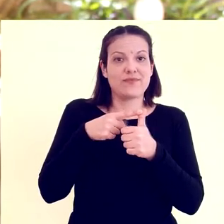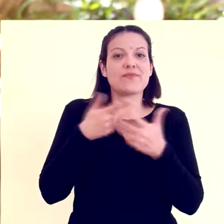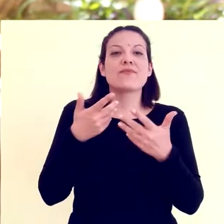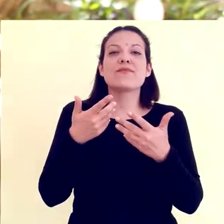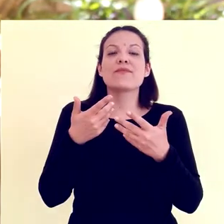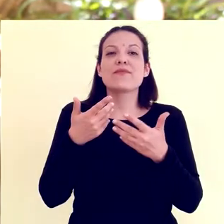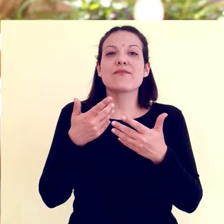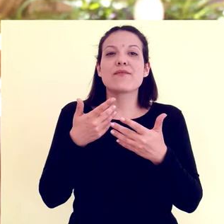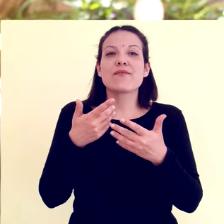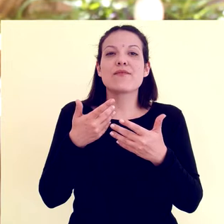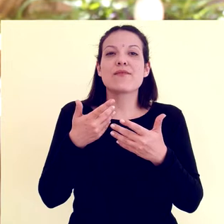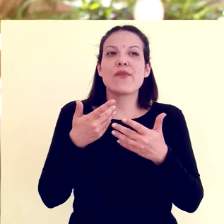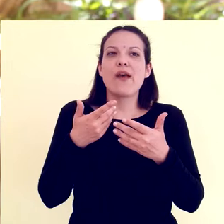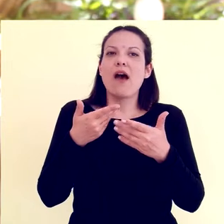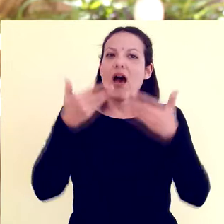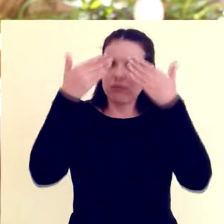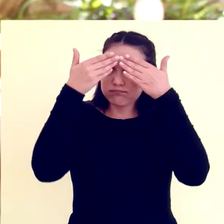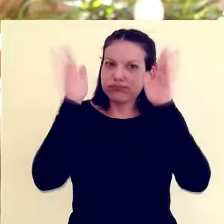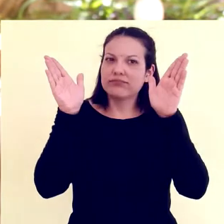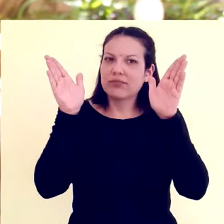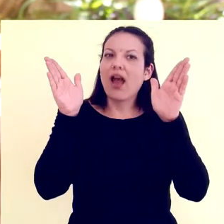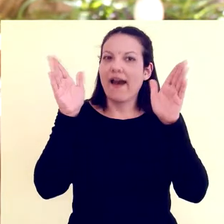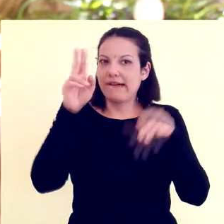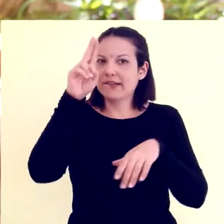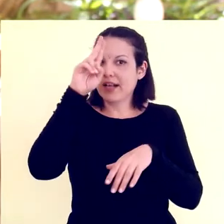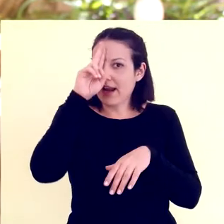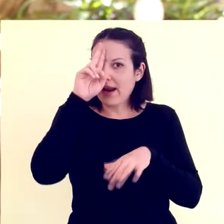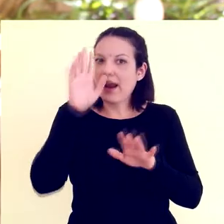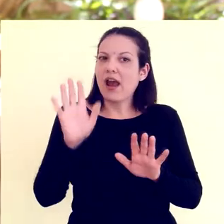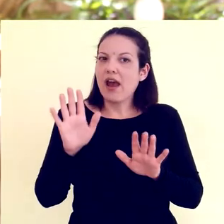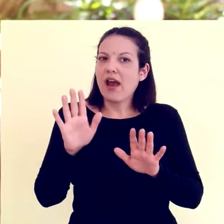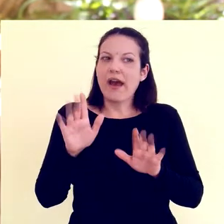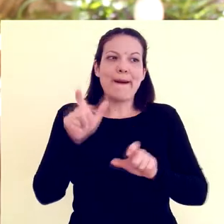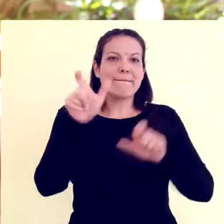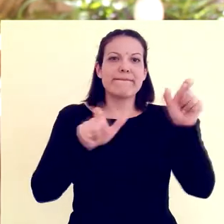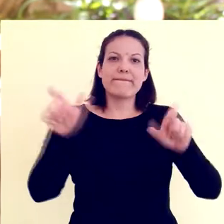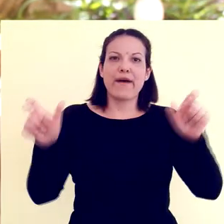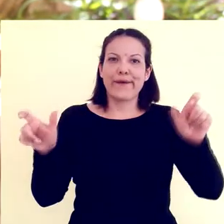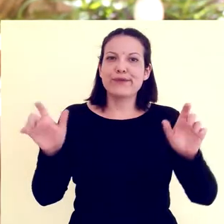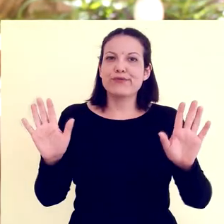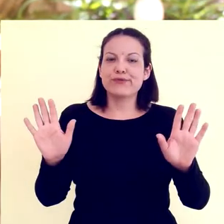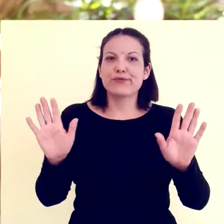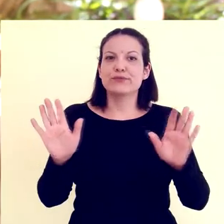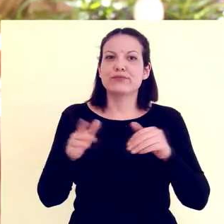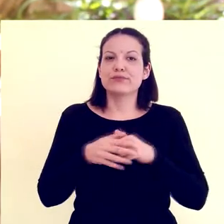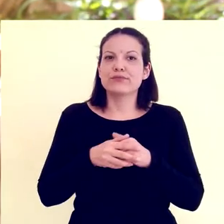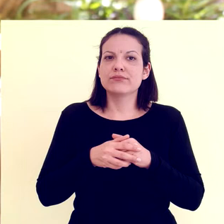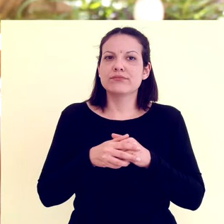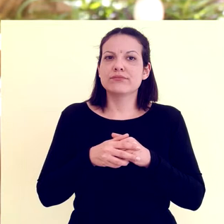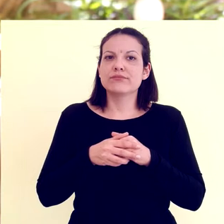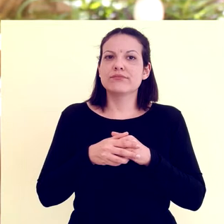a tomar una posición más amplia y respetuosa sobre los demás.